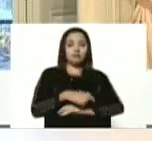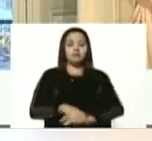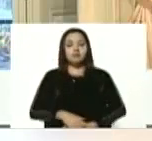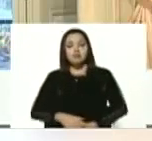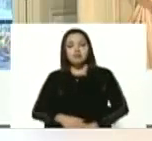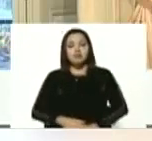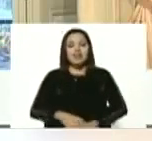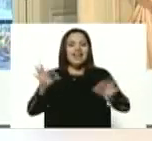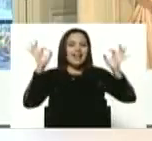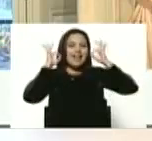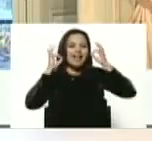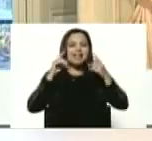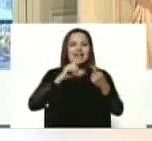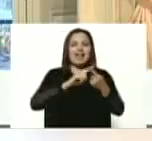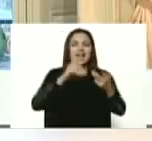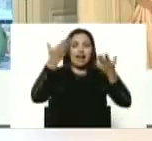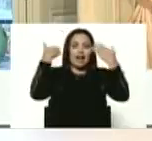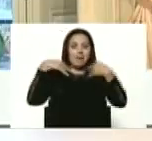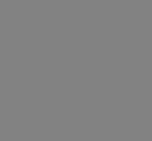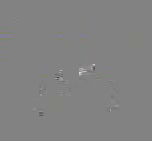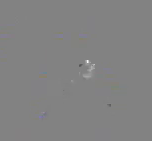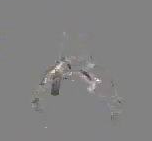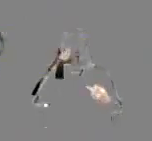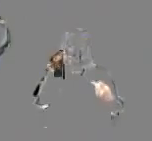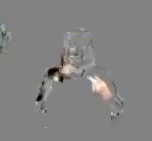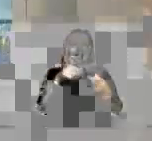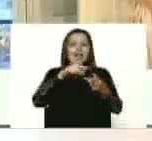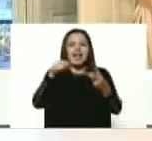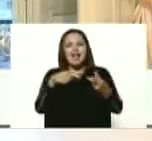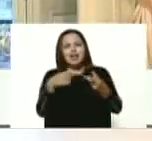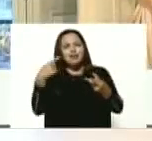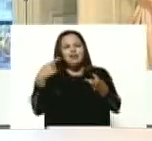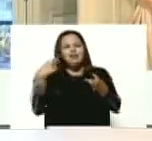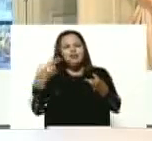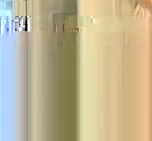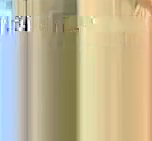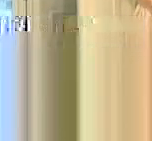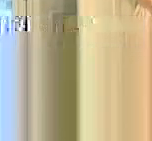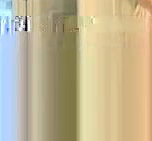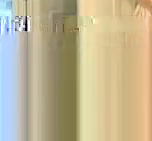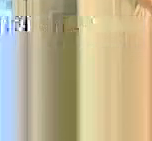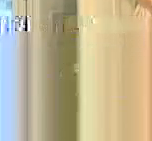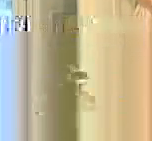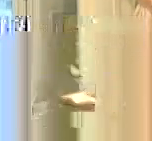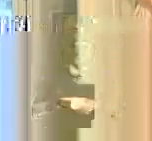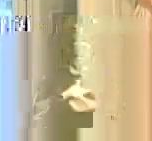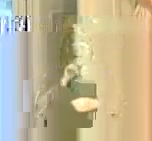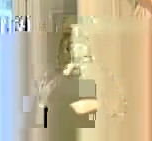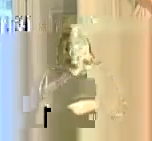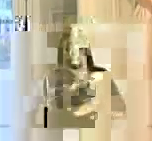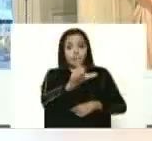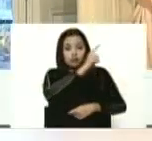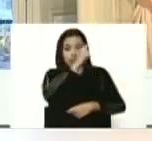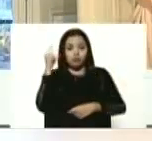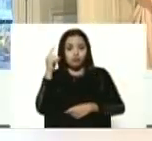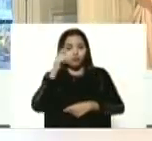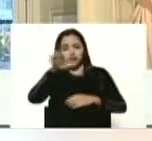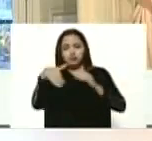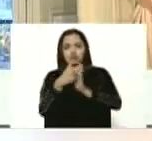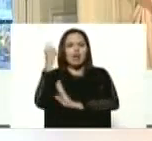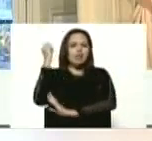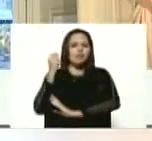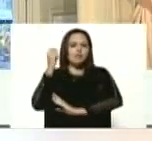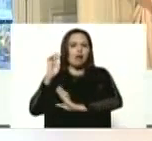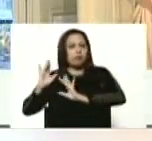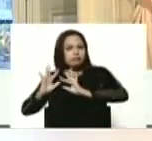Erika, llegó la almirante en jefa, llegó el Popular, llegó el Partido Unido, llegaron los diputados y diputadas,